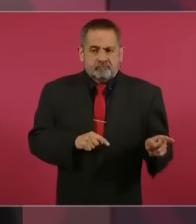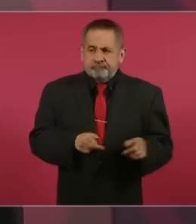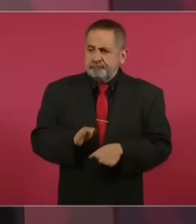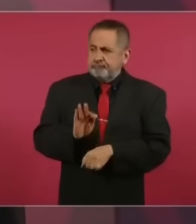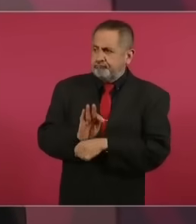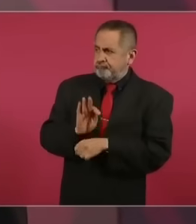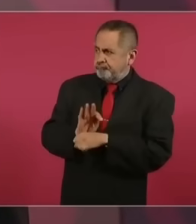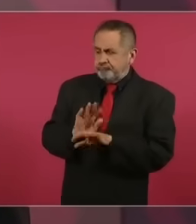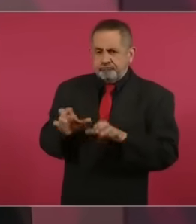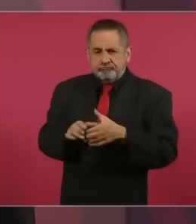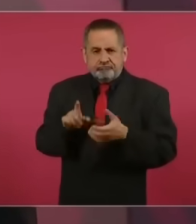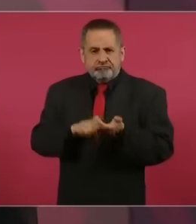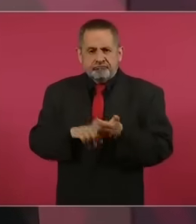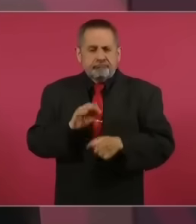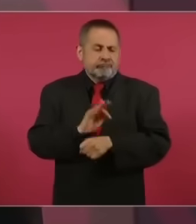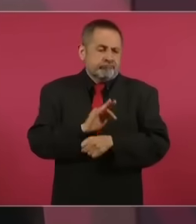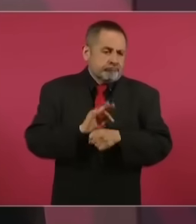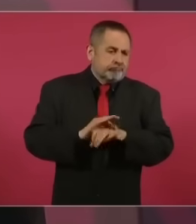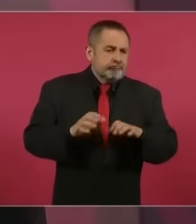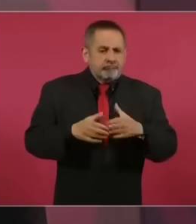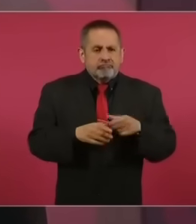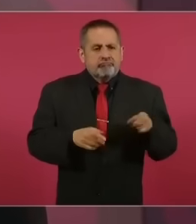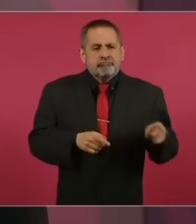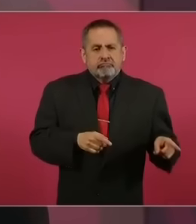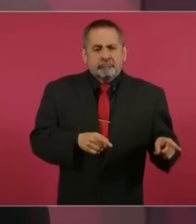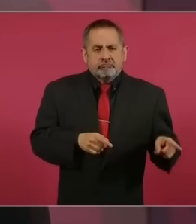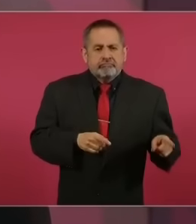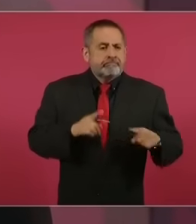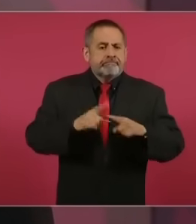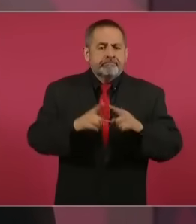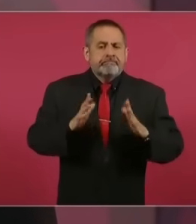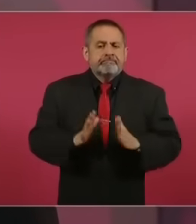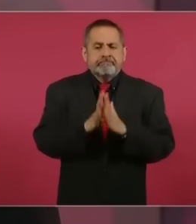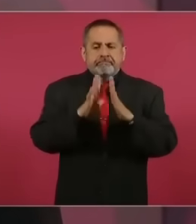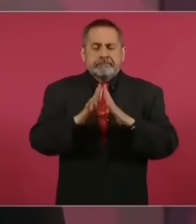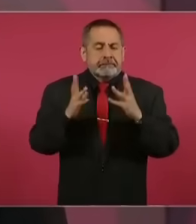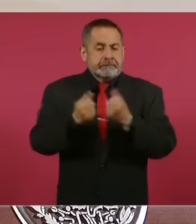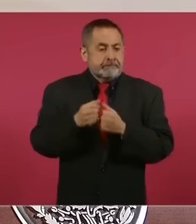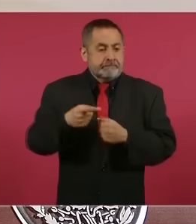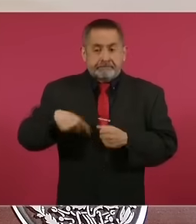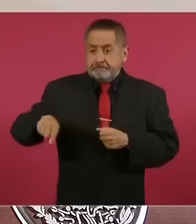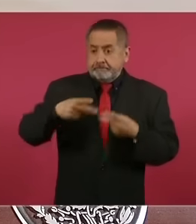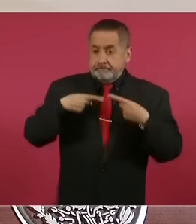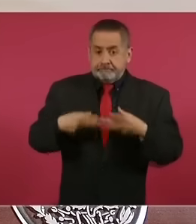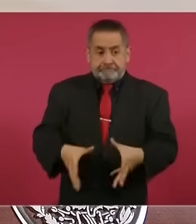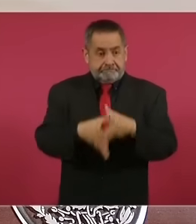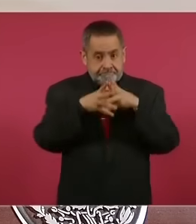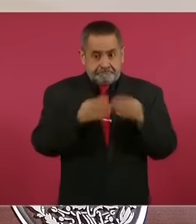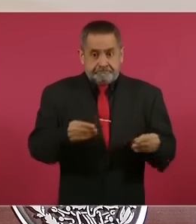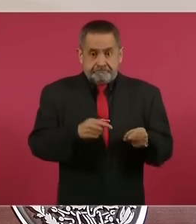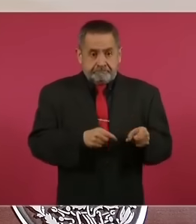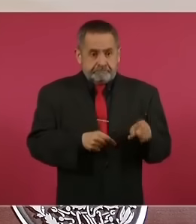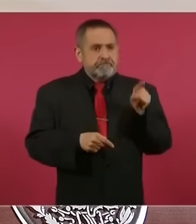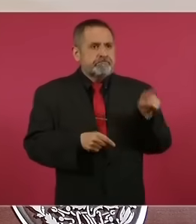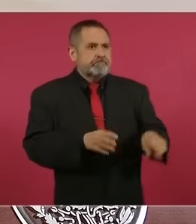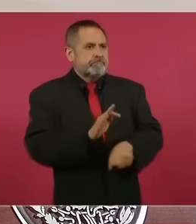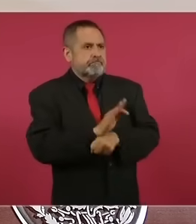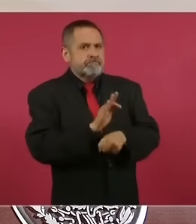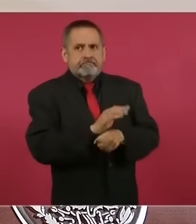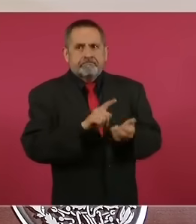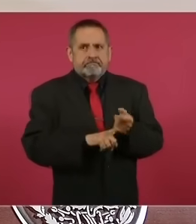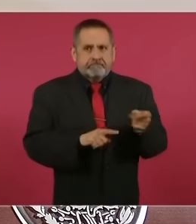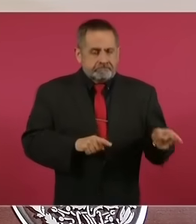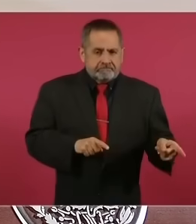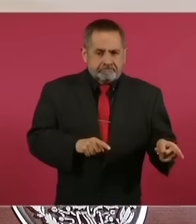proteja a quienes participaron en la desaparición de los jóvenes y no